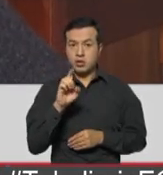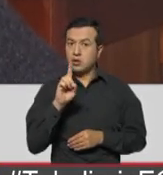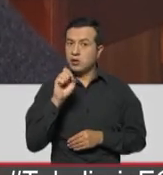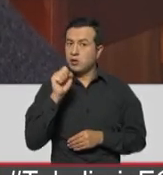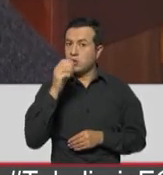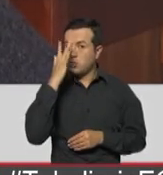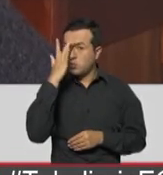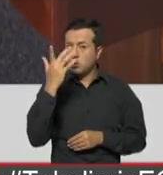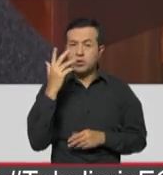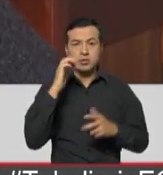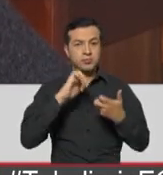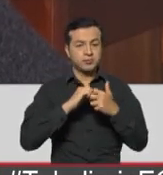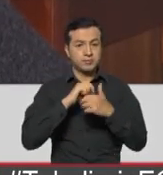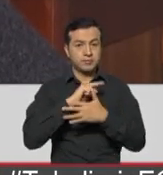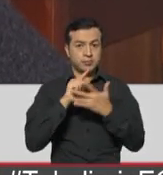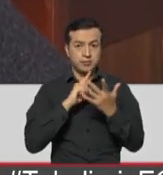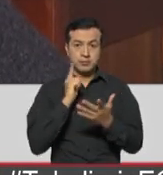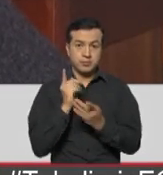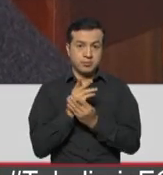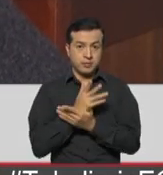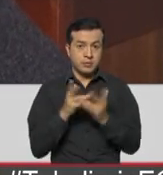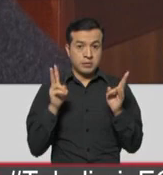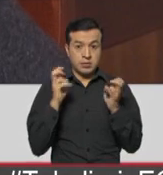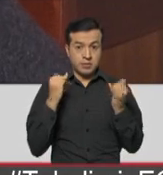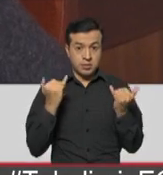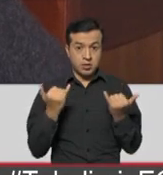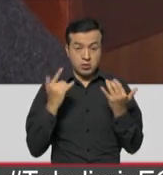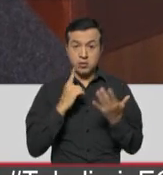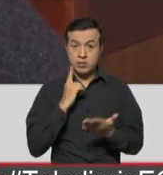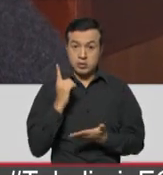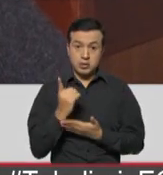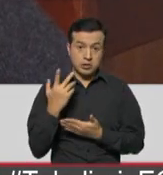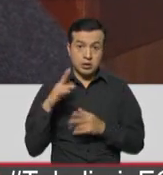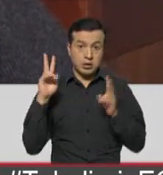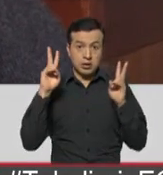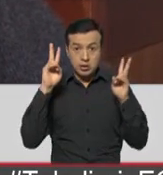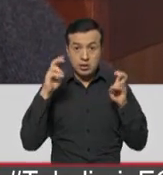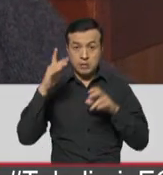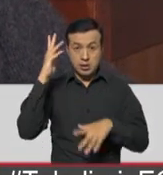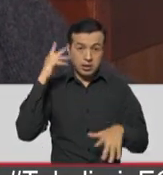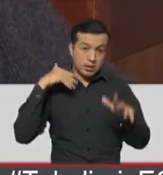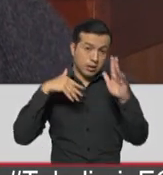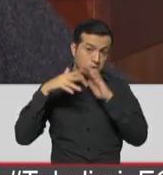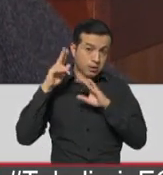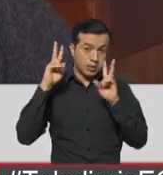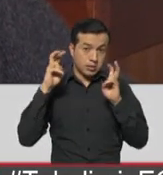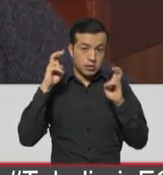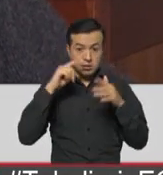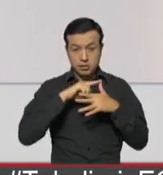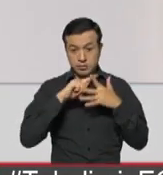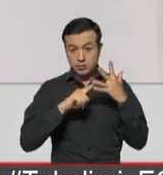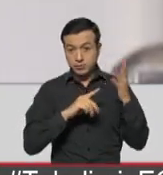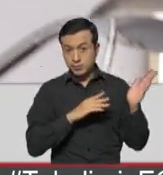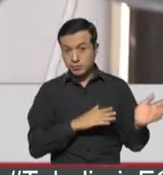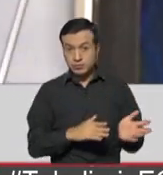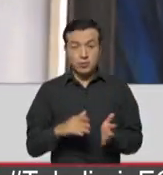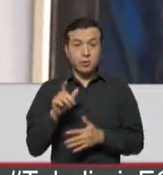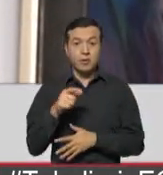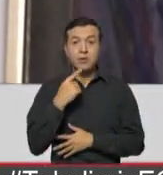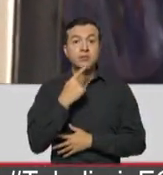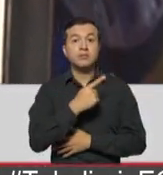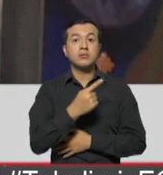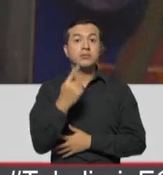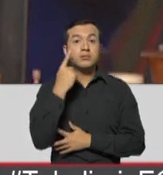presenta como un tema coyuntural, como un tema de ahora, cuando es un tema histórico, cuando es un tema estructural. Para el catedrático,